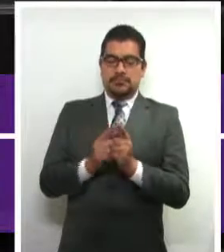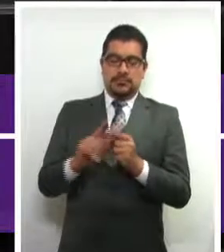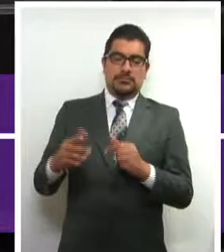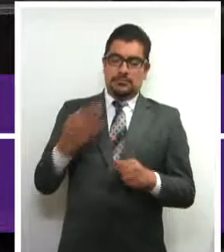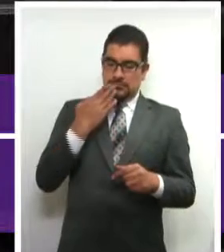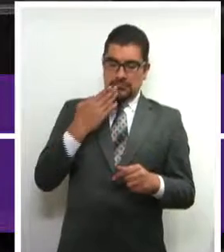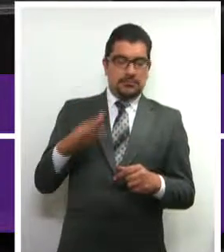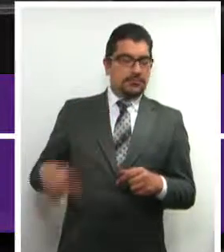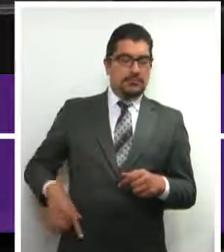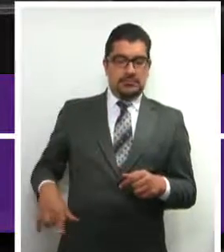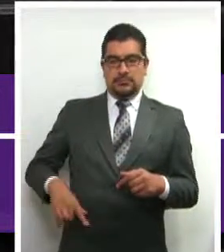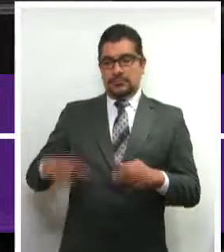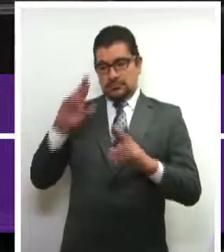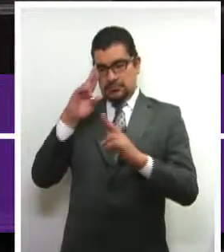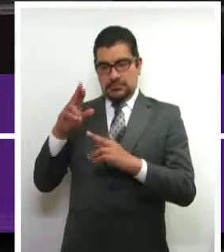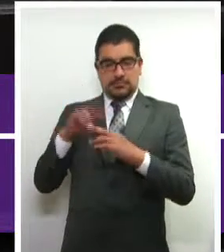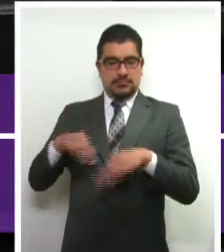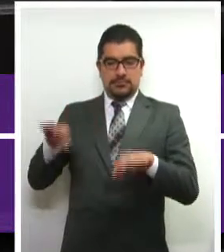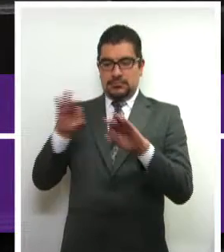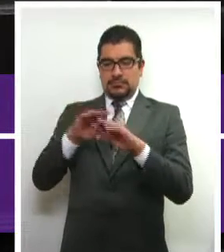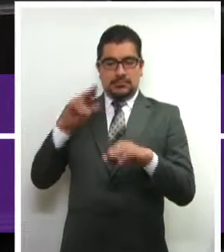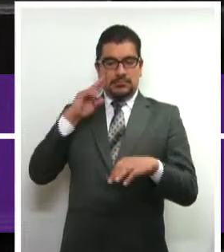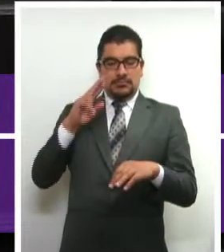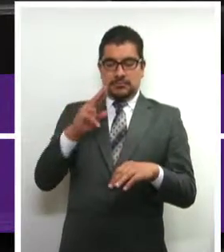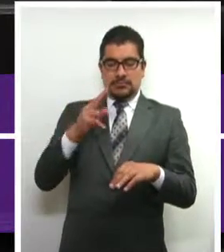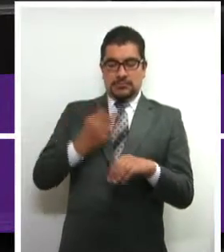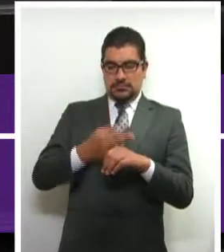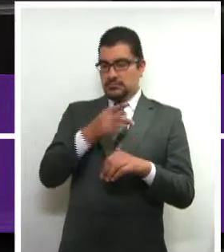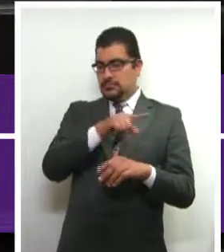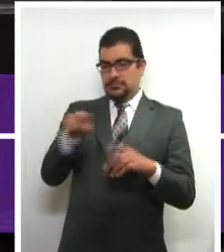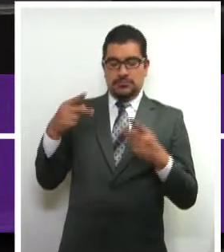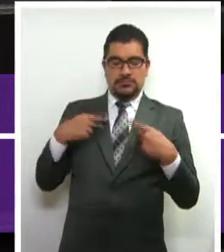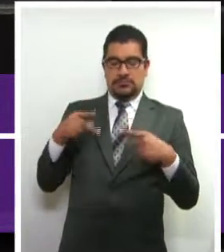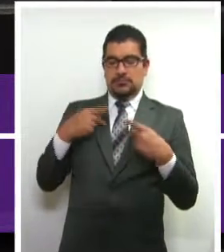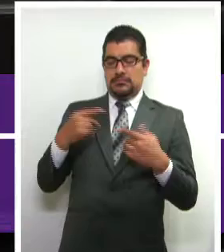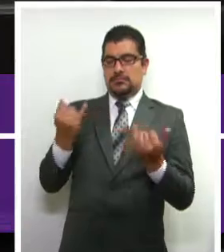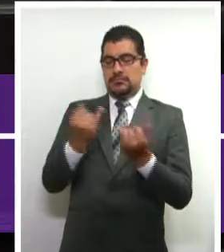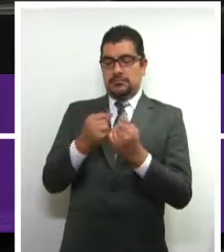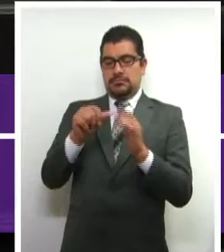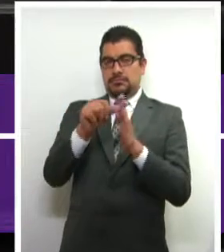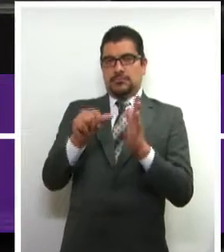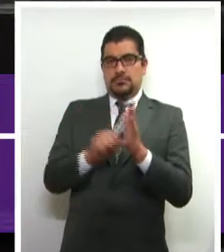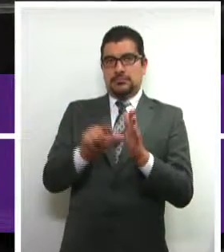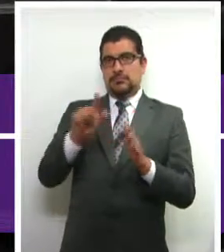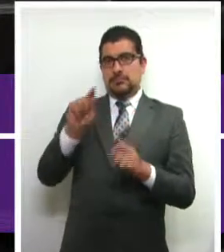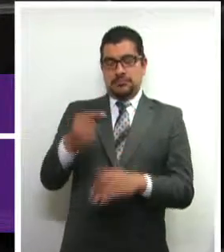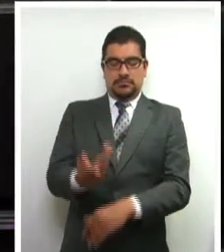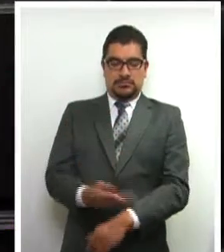la Corrupción y Régimen de Responsabilidades de los Servidores Públicos el artículo 70.